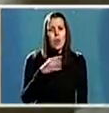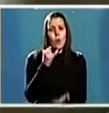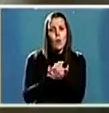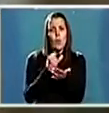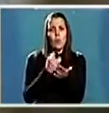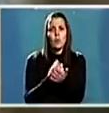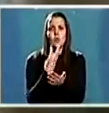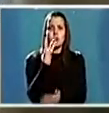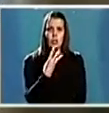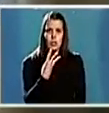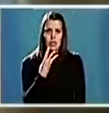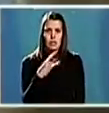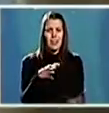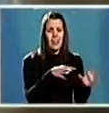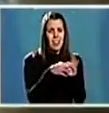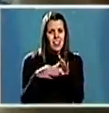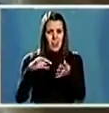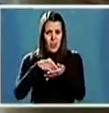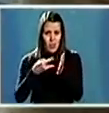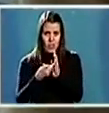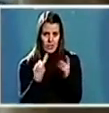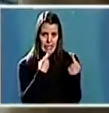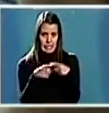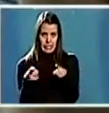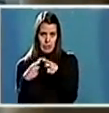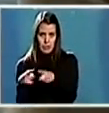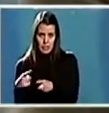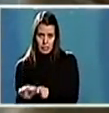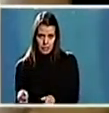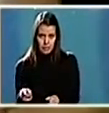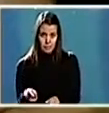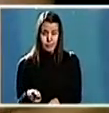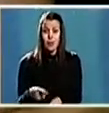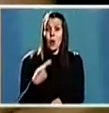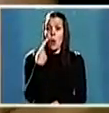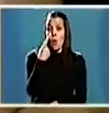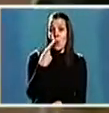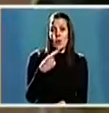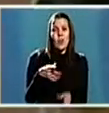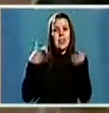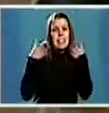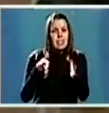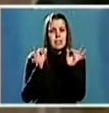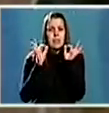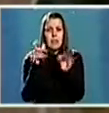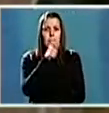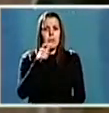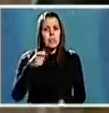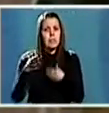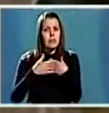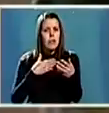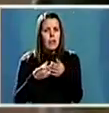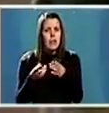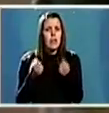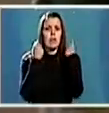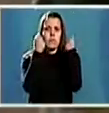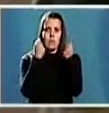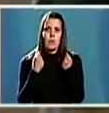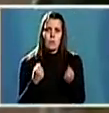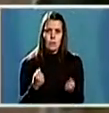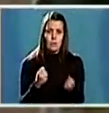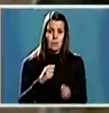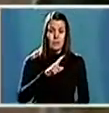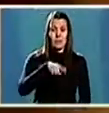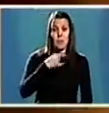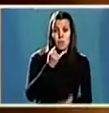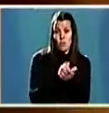cursos sobre técnicas de corte e calado e de soldeo e de engaste co buril, este último destinado exclusivamente a artesáns profesionais. En Coiro haberá